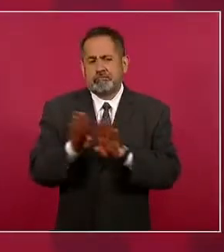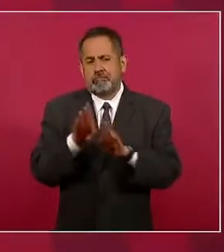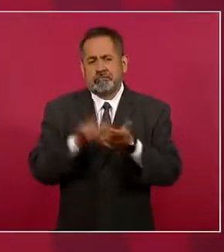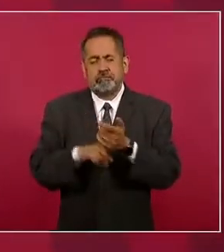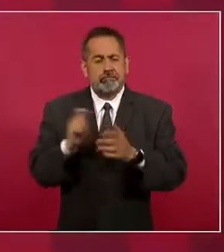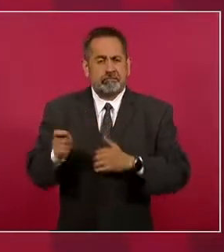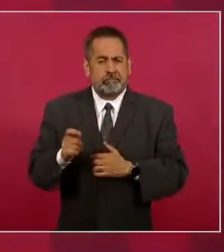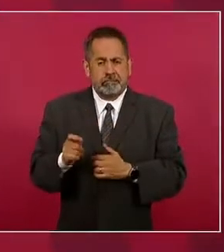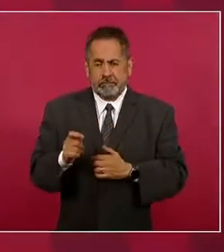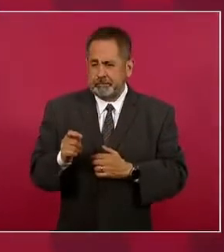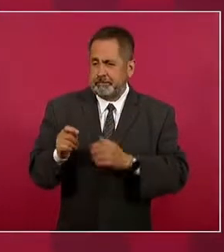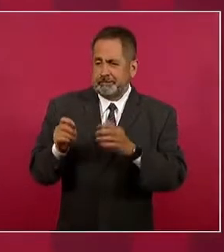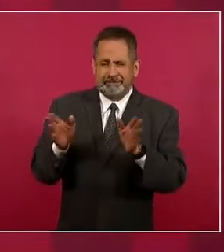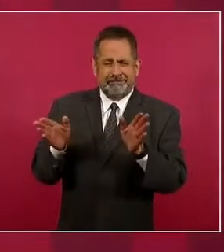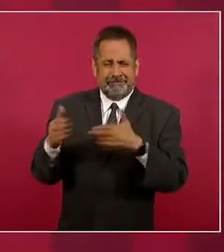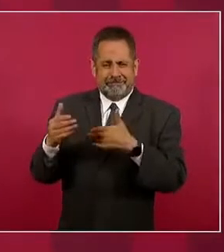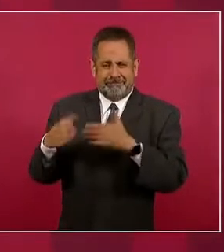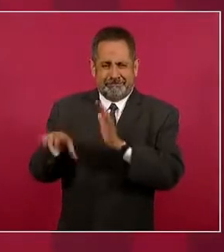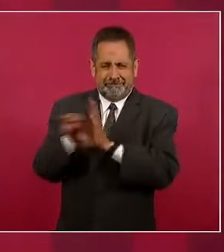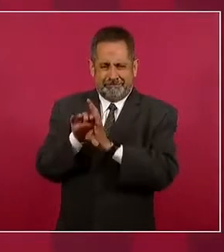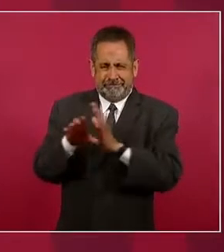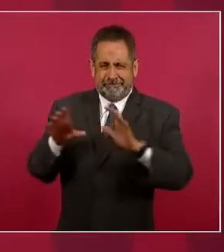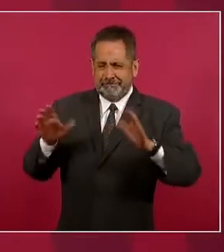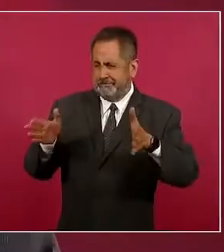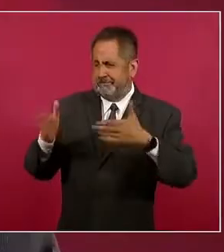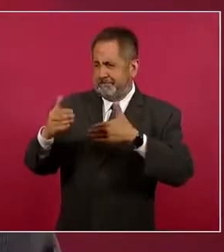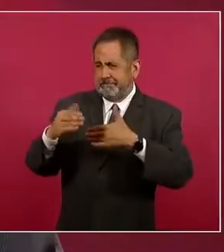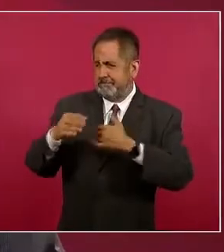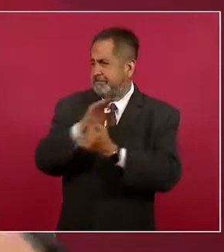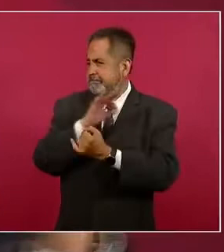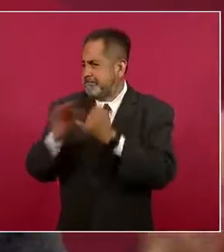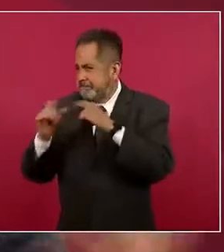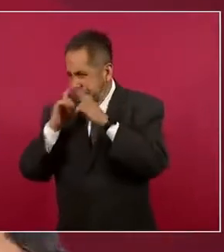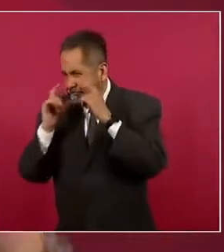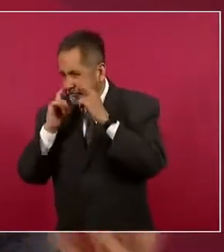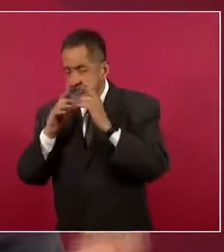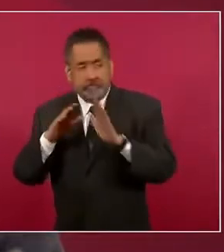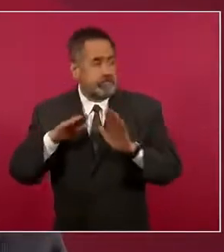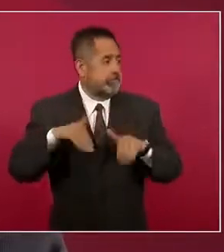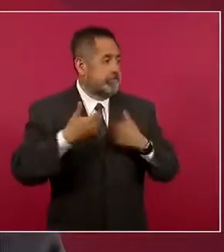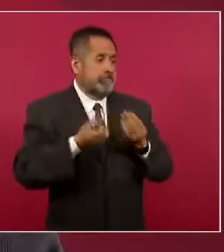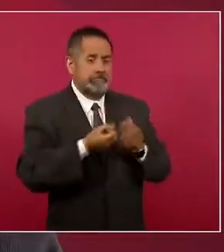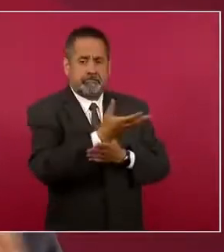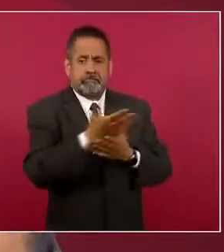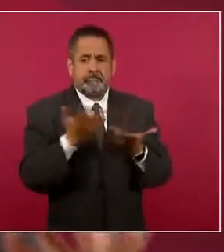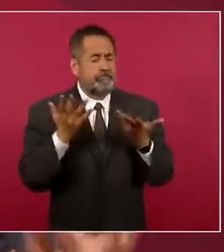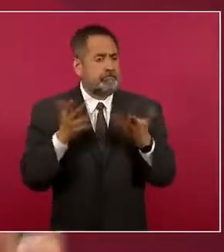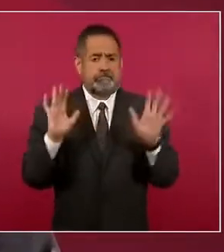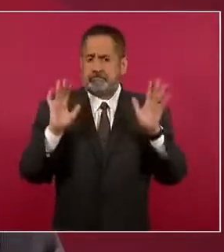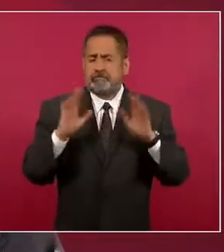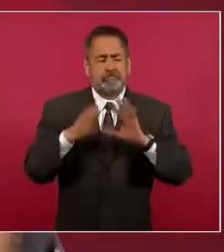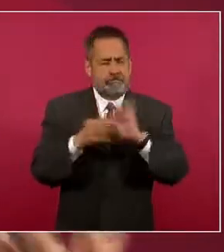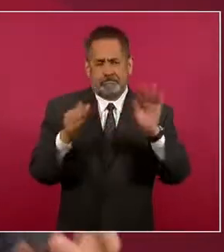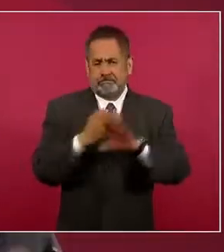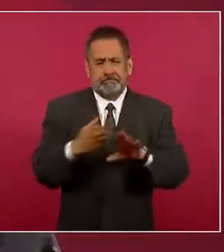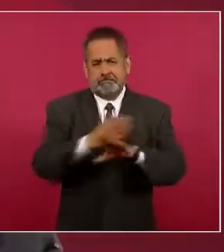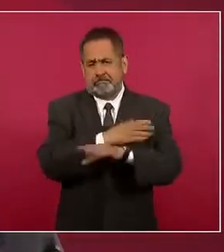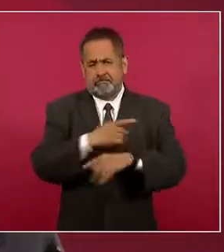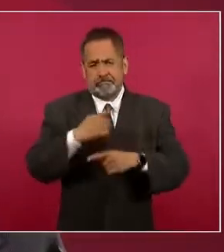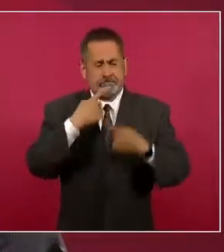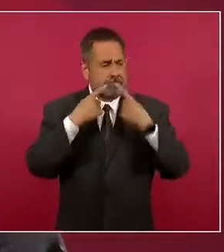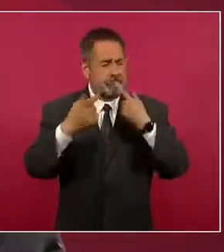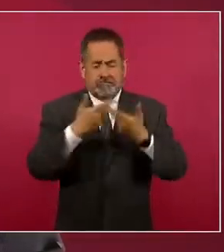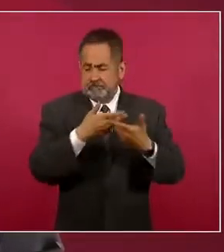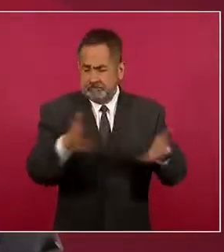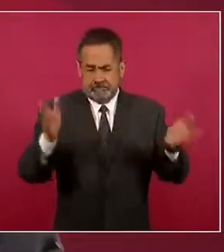el último elemento donde se necesita utilizar. El espacio abierto desde hace varias semanas dijimos es aún